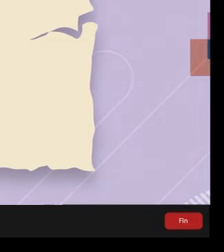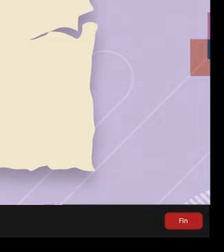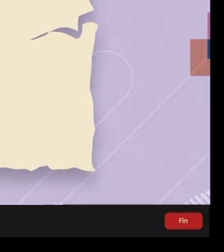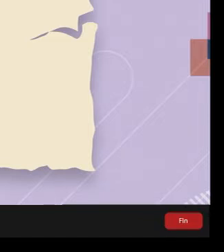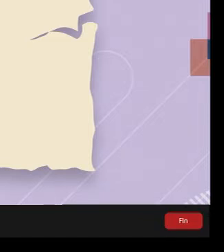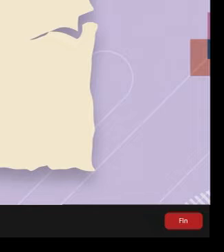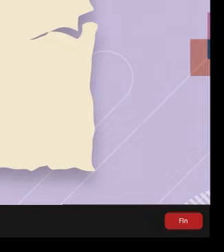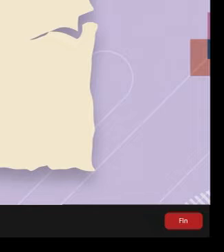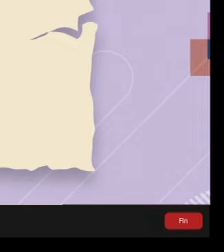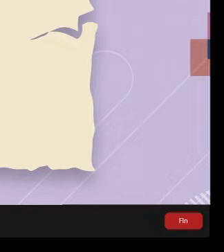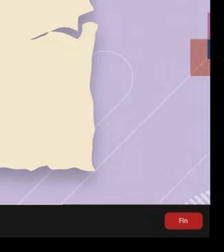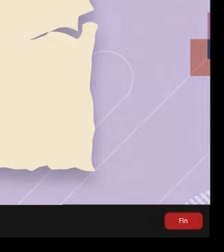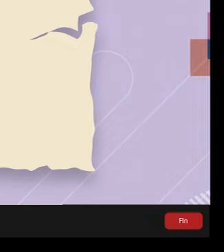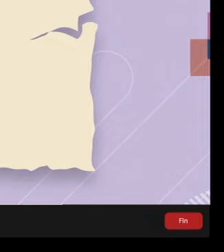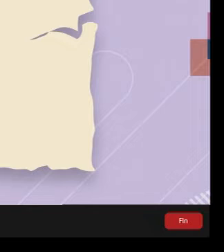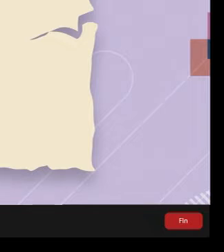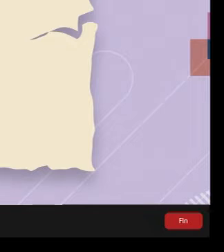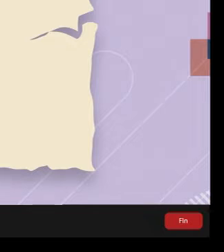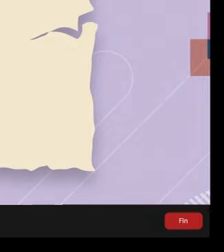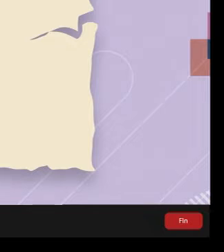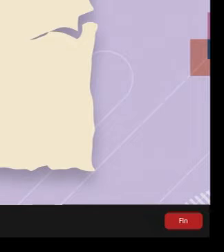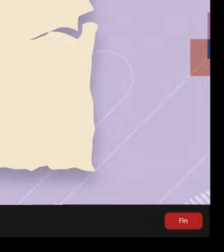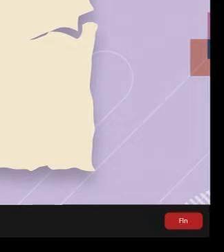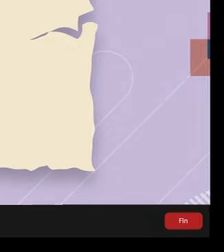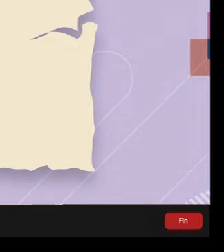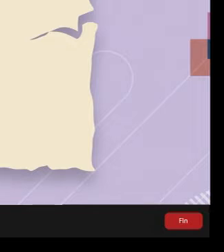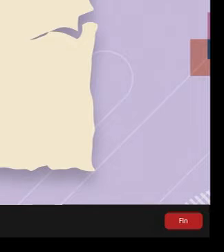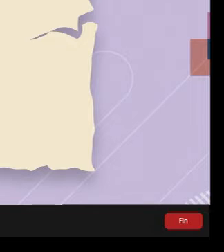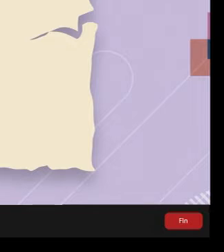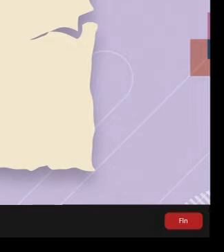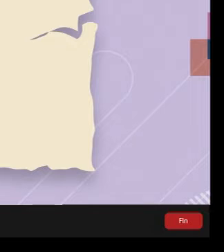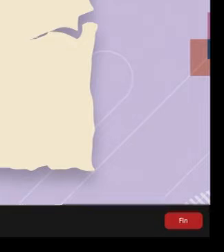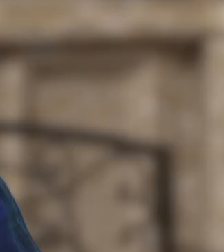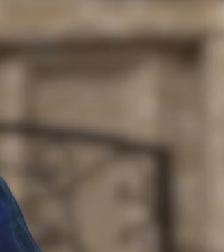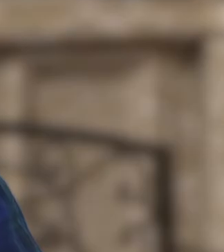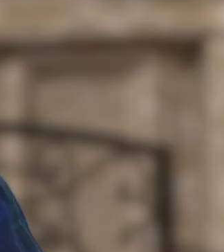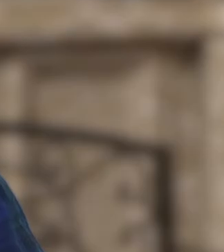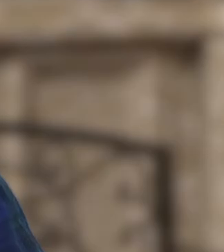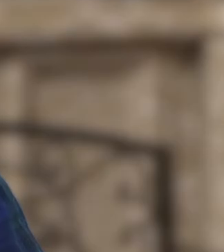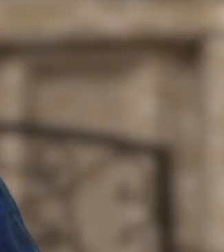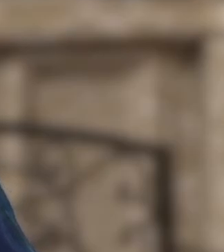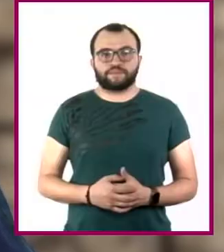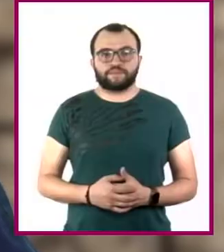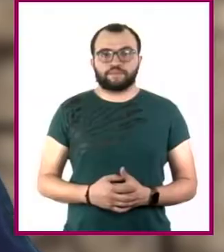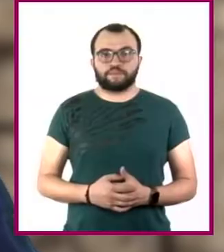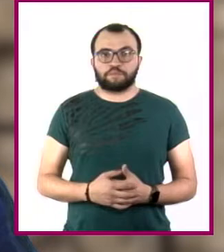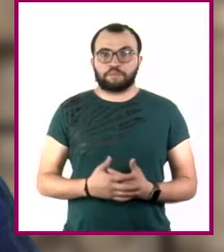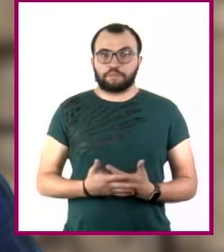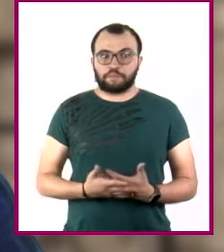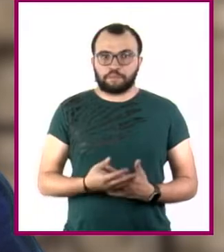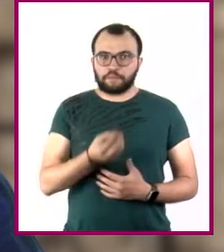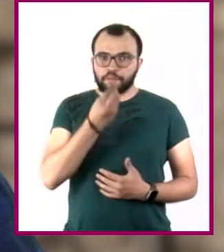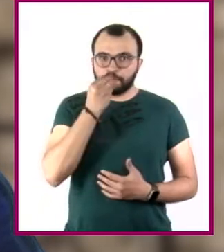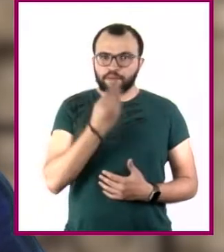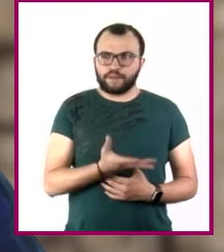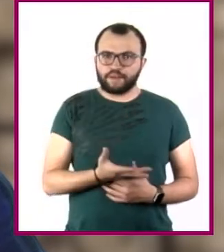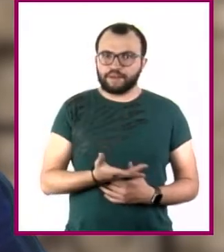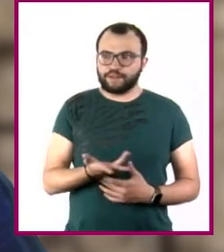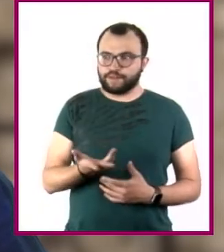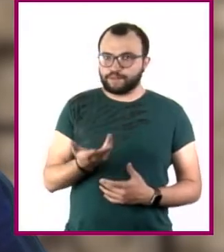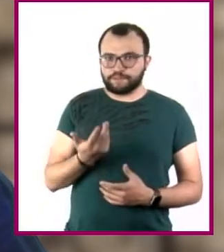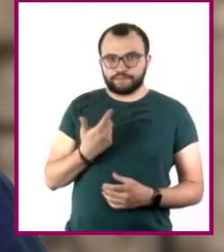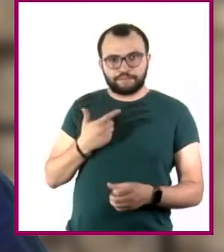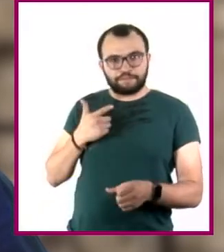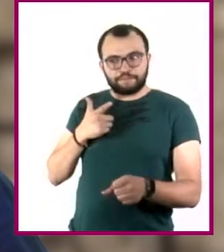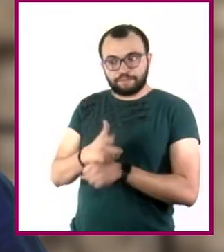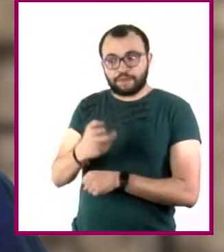su fin, y es este ser al que llamamos Dios. Vaya. ¿Dónde se viene uno a